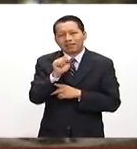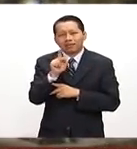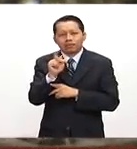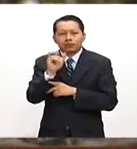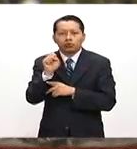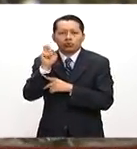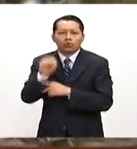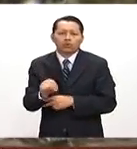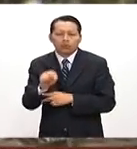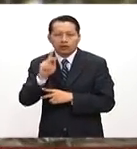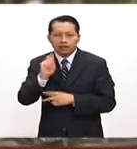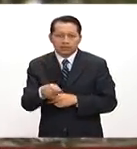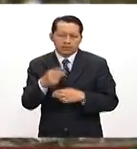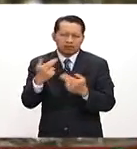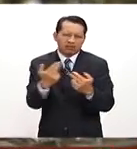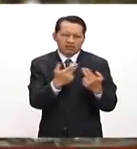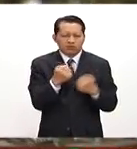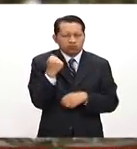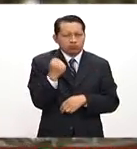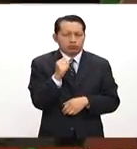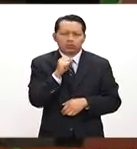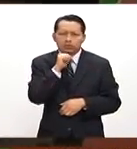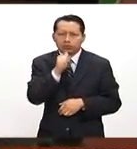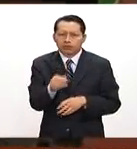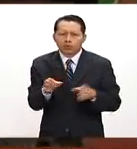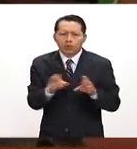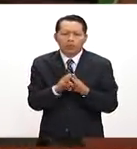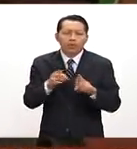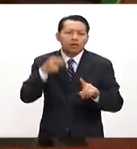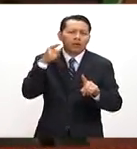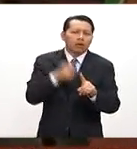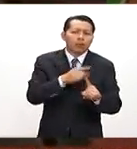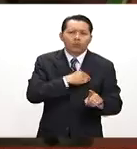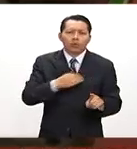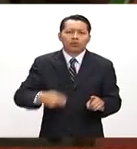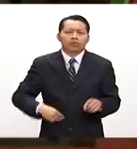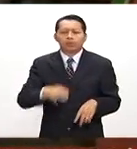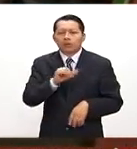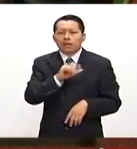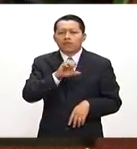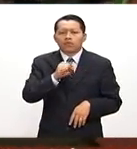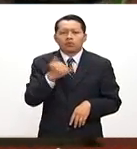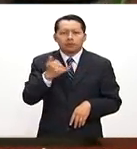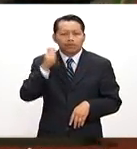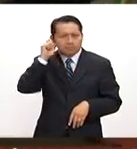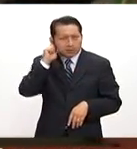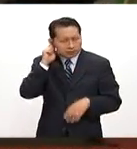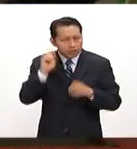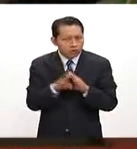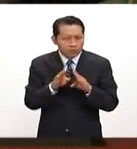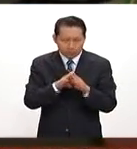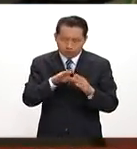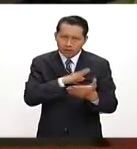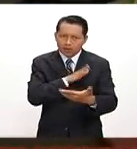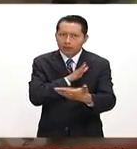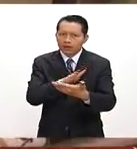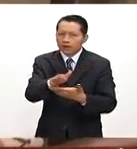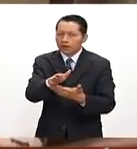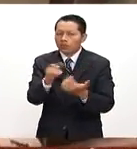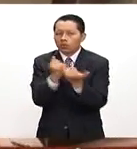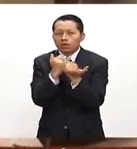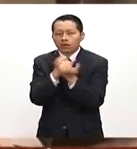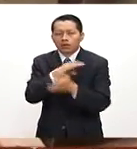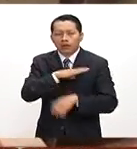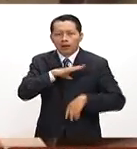aunque sin provocar daños materiales mayores, principalmente en los municipios de Los Cabos y La Paz, que fue por donde prácticamente entró